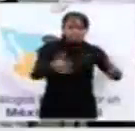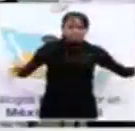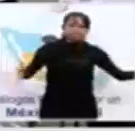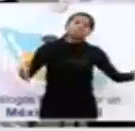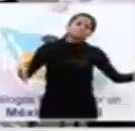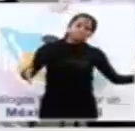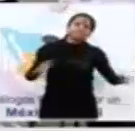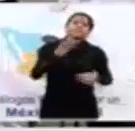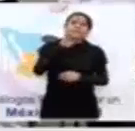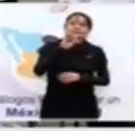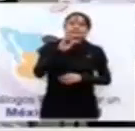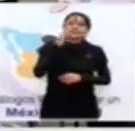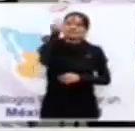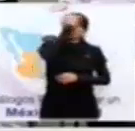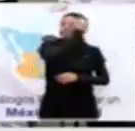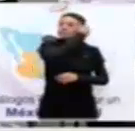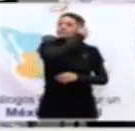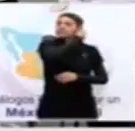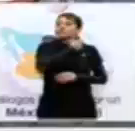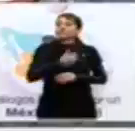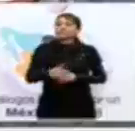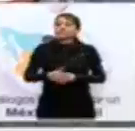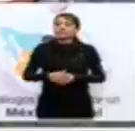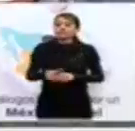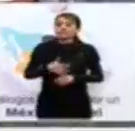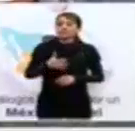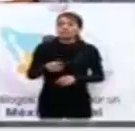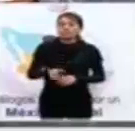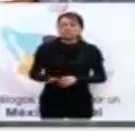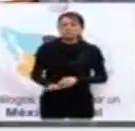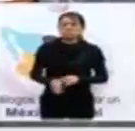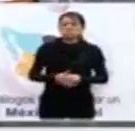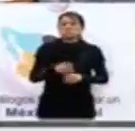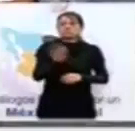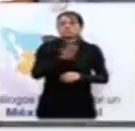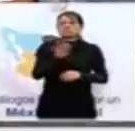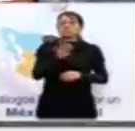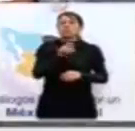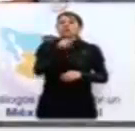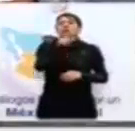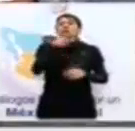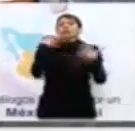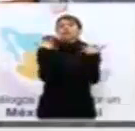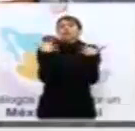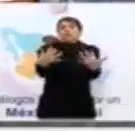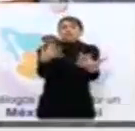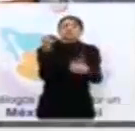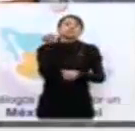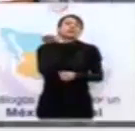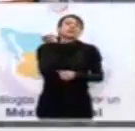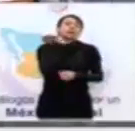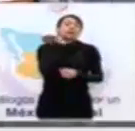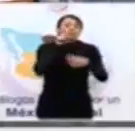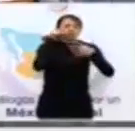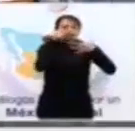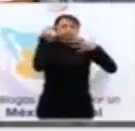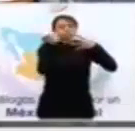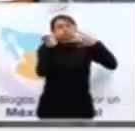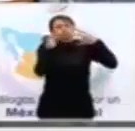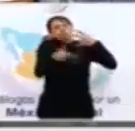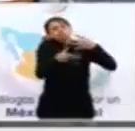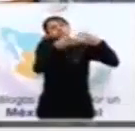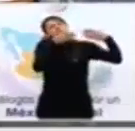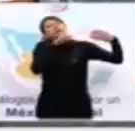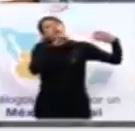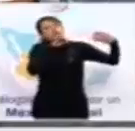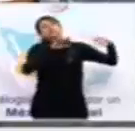¿no? Entonces, es el primer elemento que el Senado podría estar atento, ¿no?, a estos grandes 4 cambios que se perfilaron en este